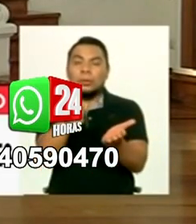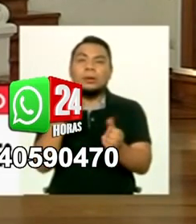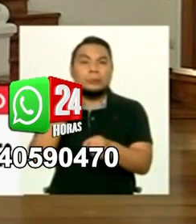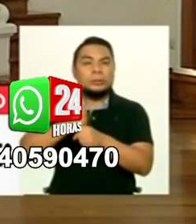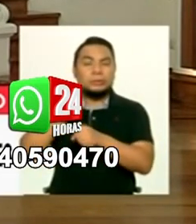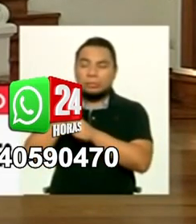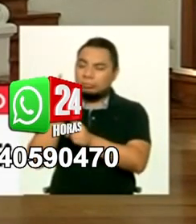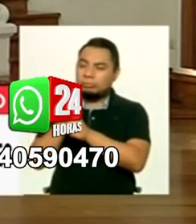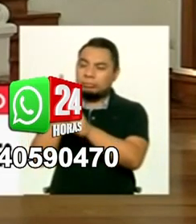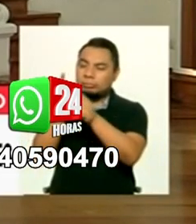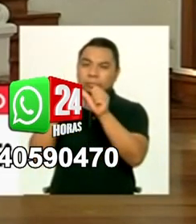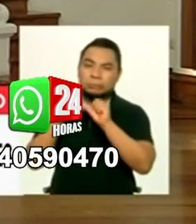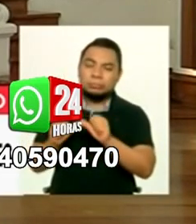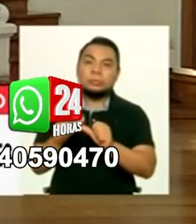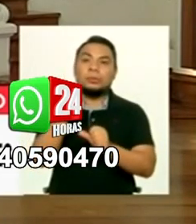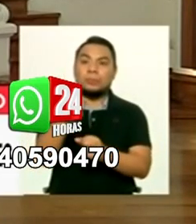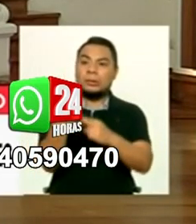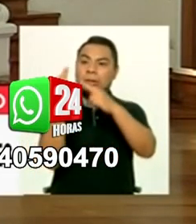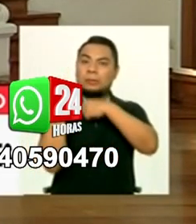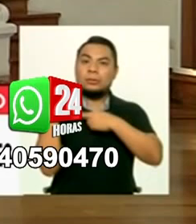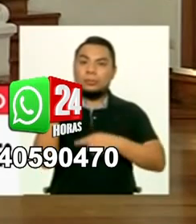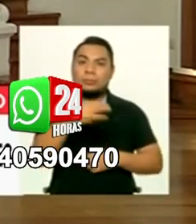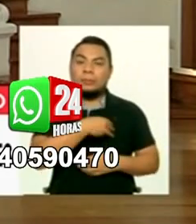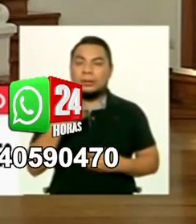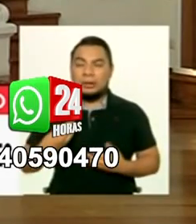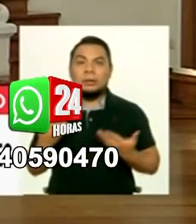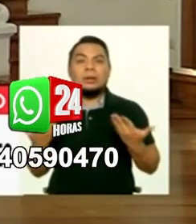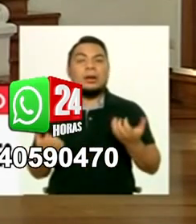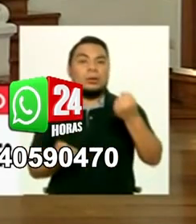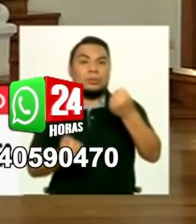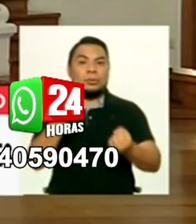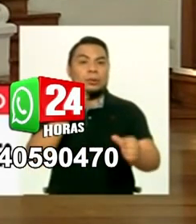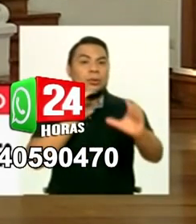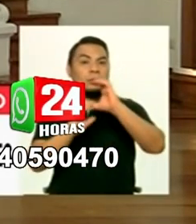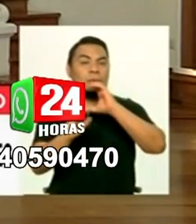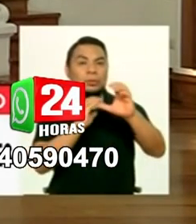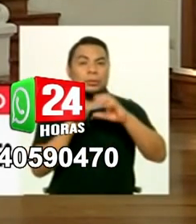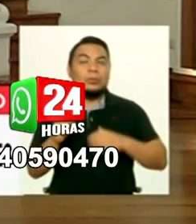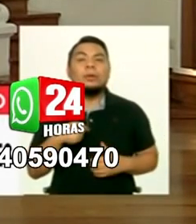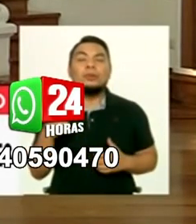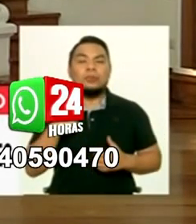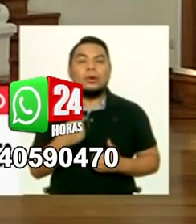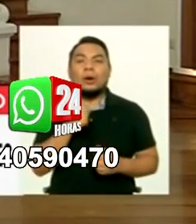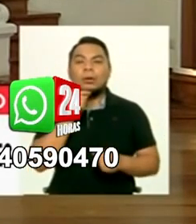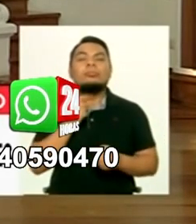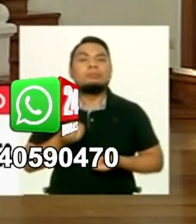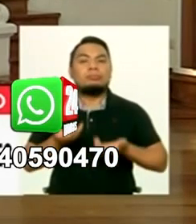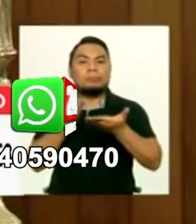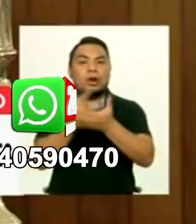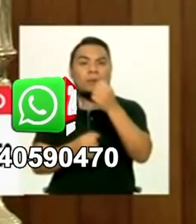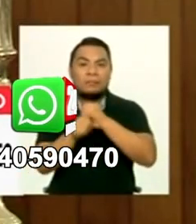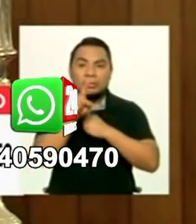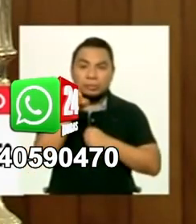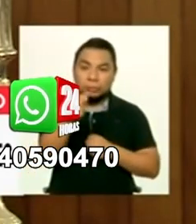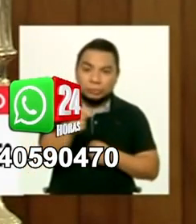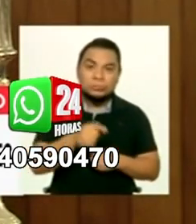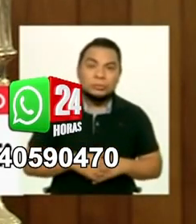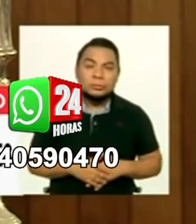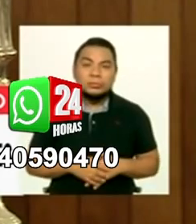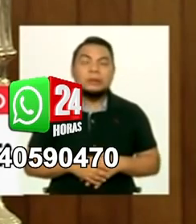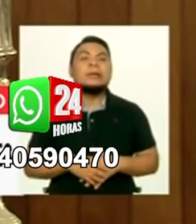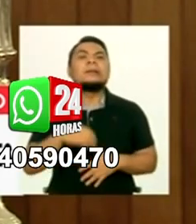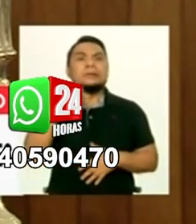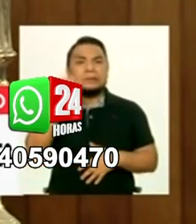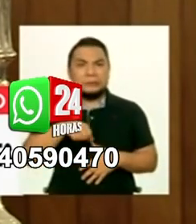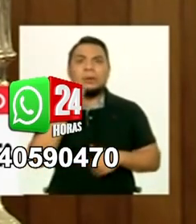desempeñar leal y fielmente el cargo de ministro de Estado en el Despacho de Transportes y Comunicaciones que os confío.